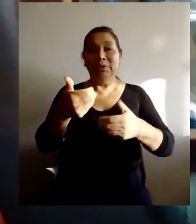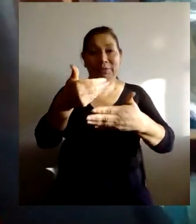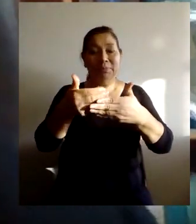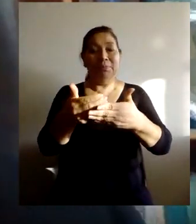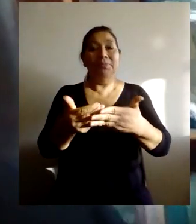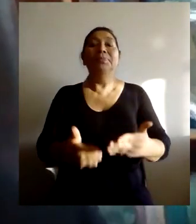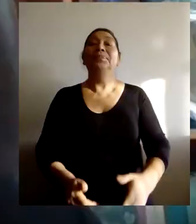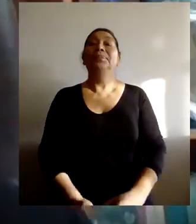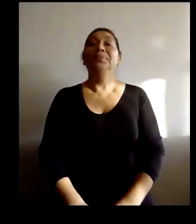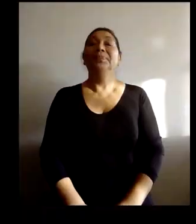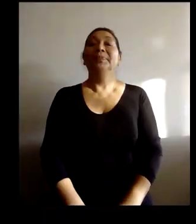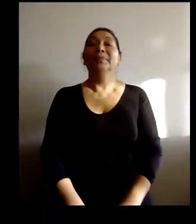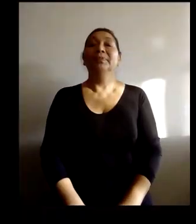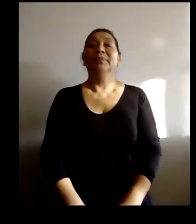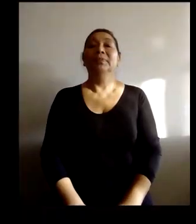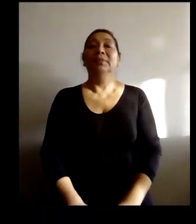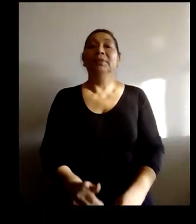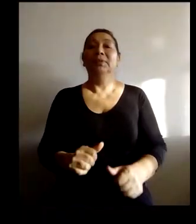relatora.